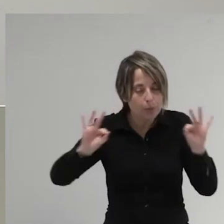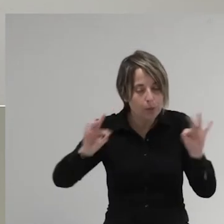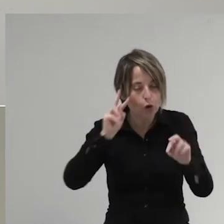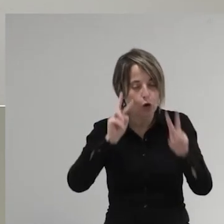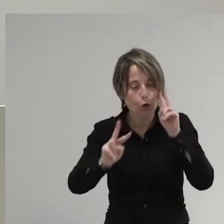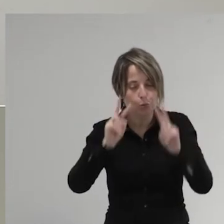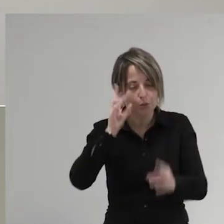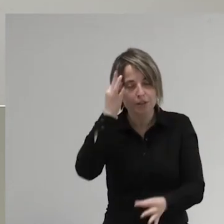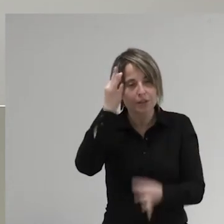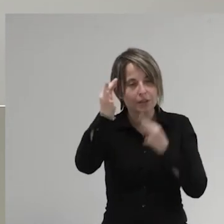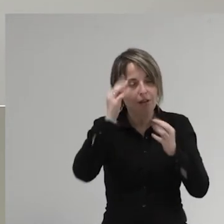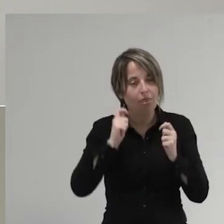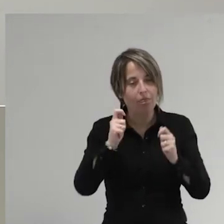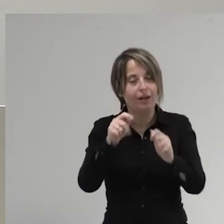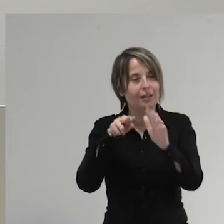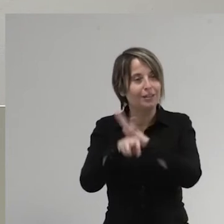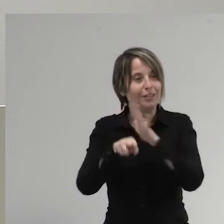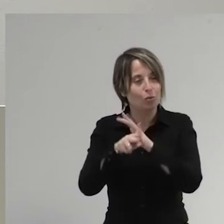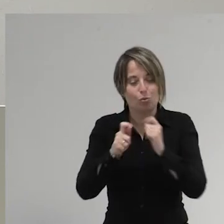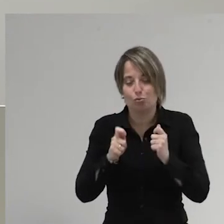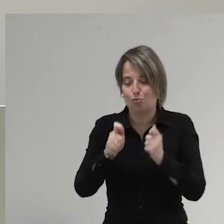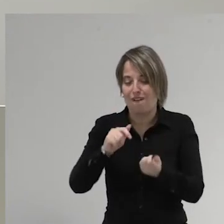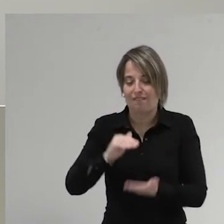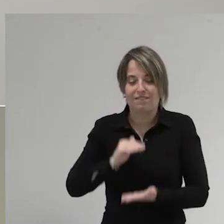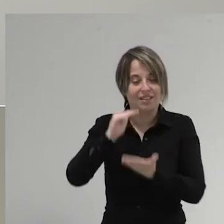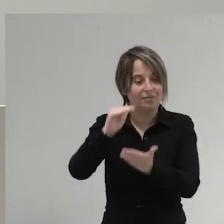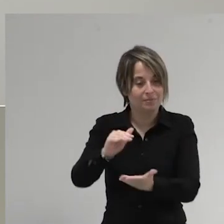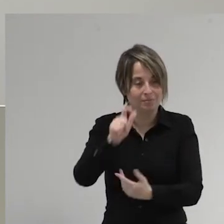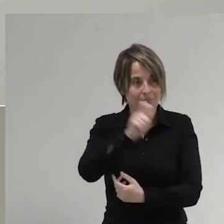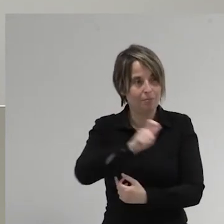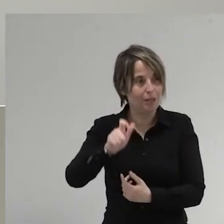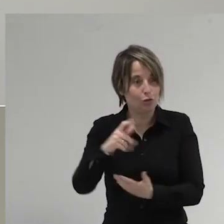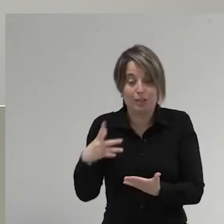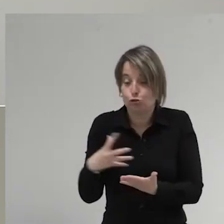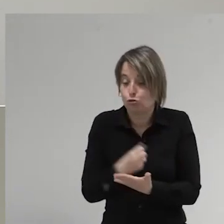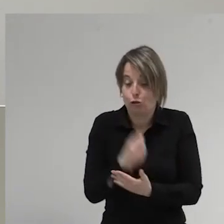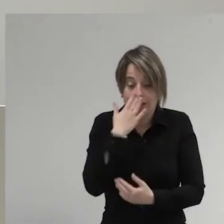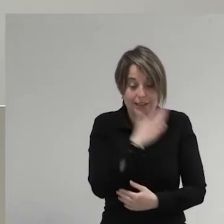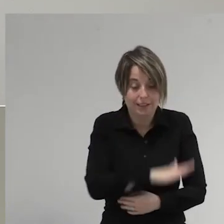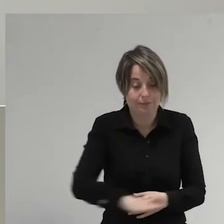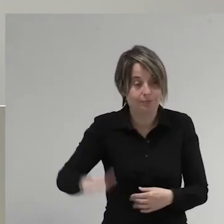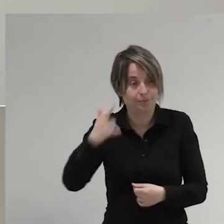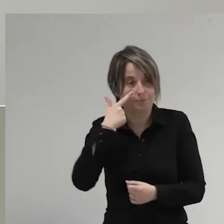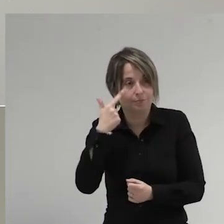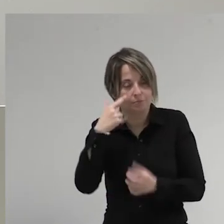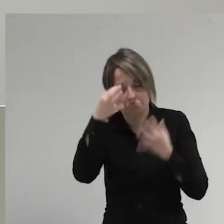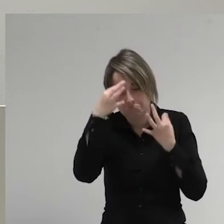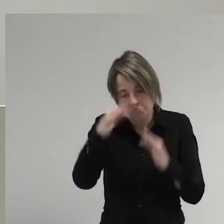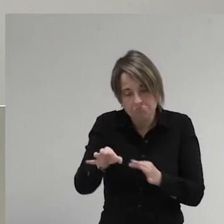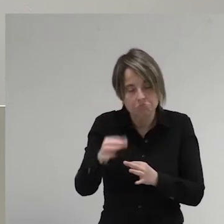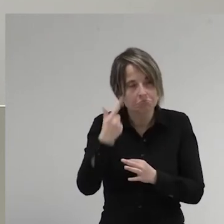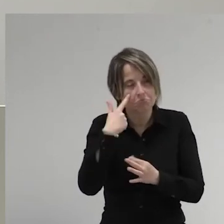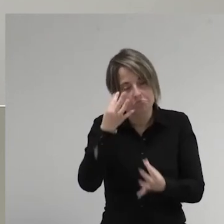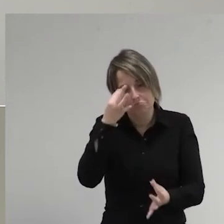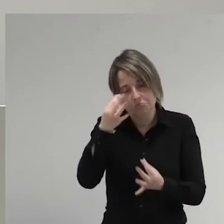observada, dotada, para que todas esas personitas estén